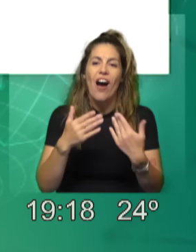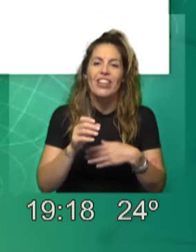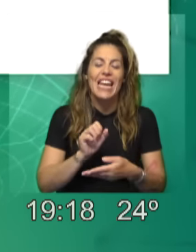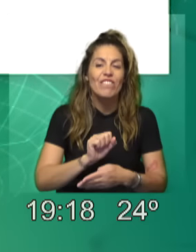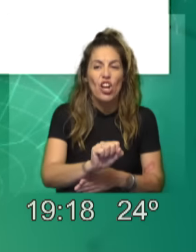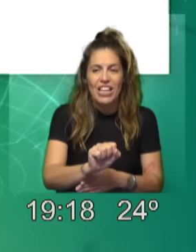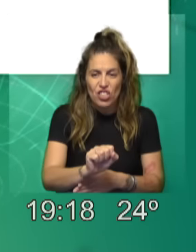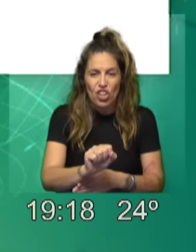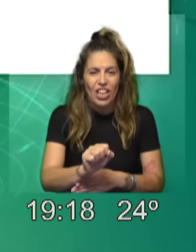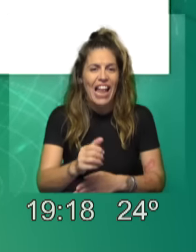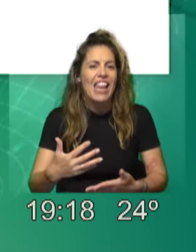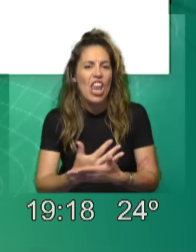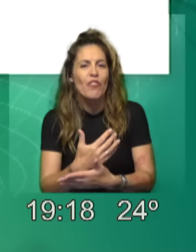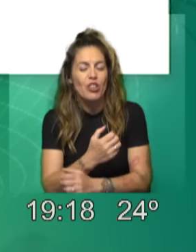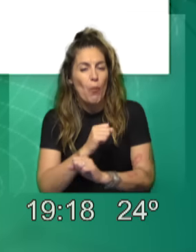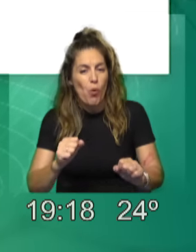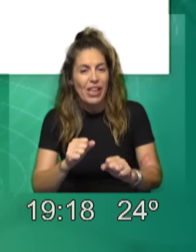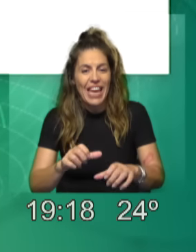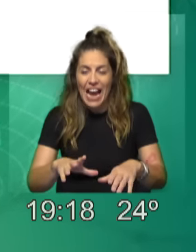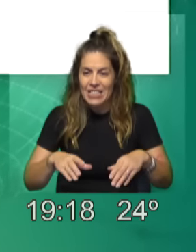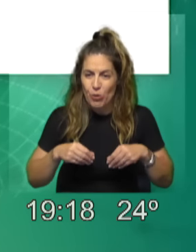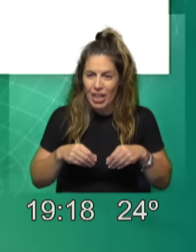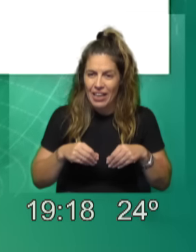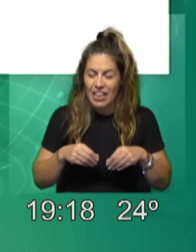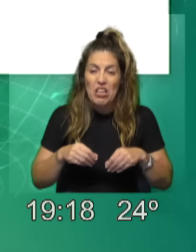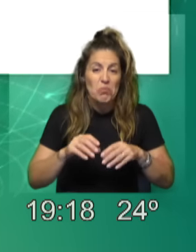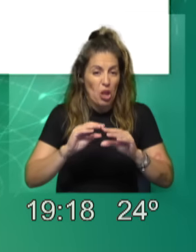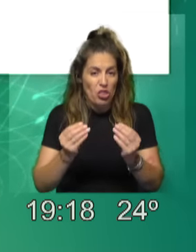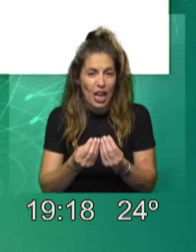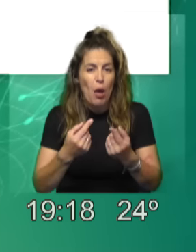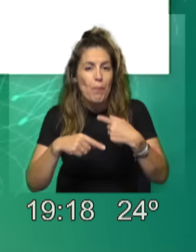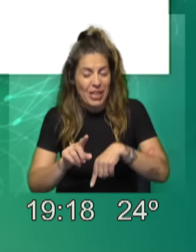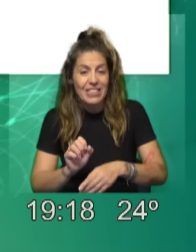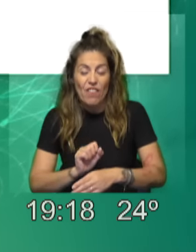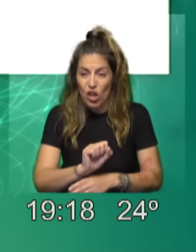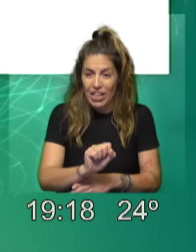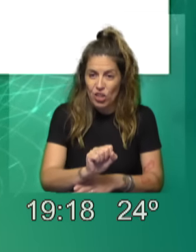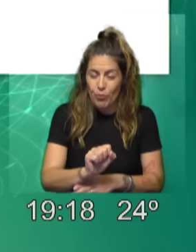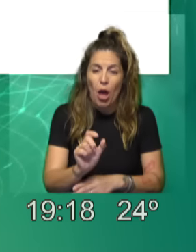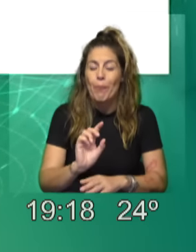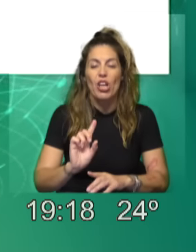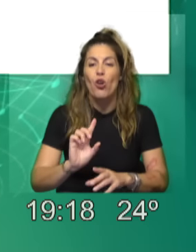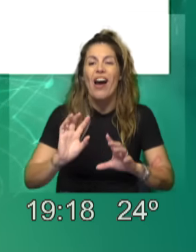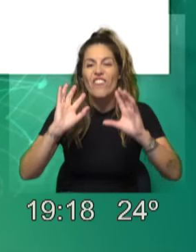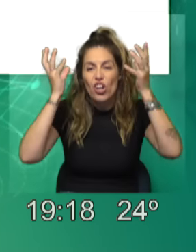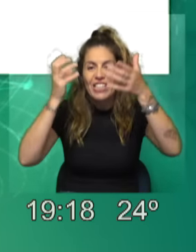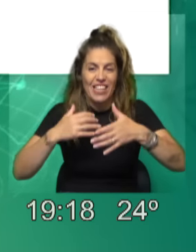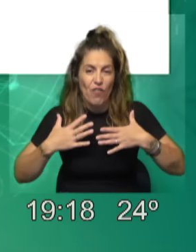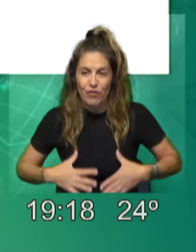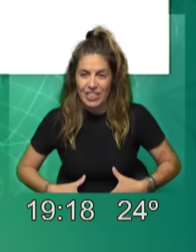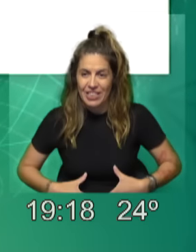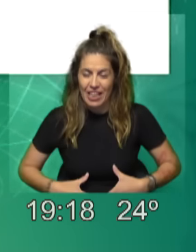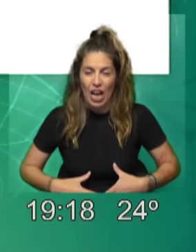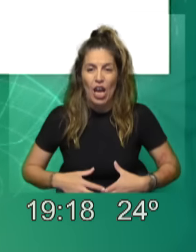o pelleggis, la víctima puede dar su consentimiento y este ser pleno. Pese a ello es violación, pero sin violencia física, con prevalecía